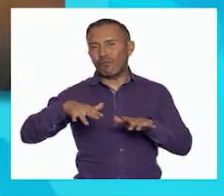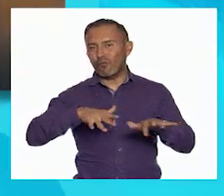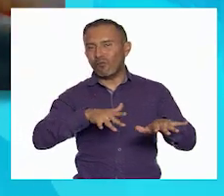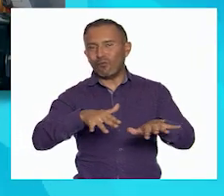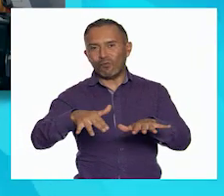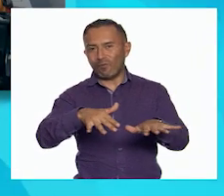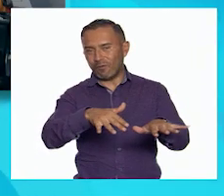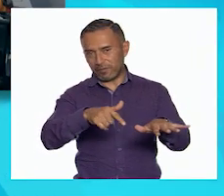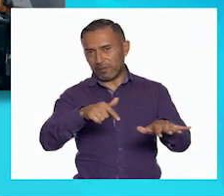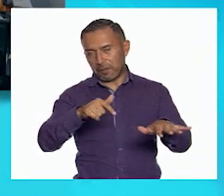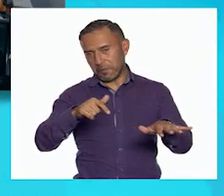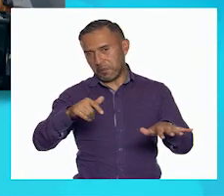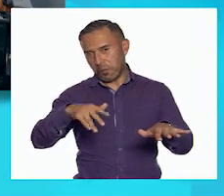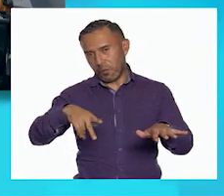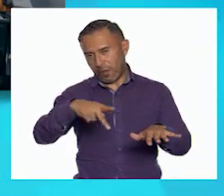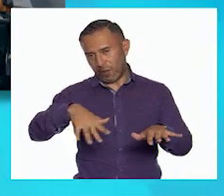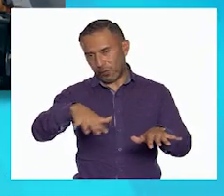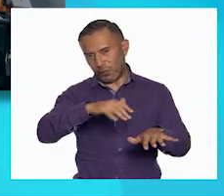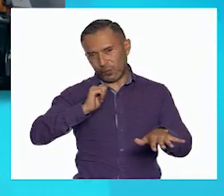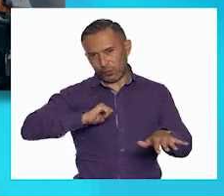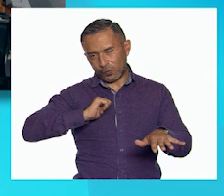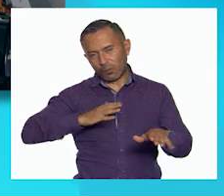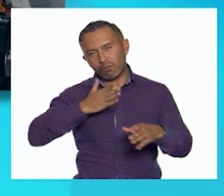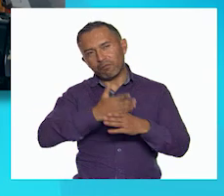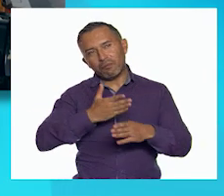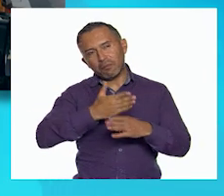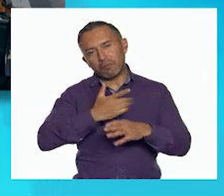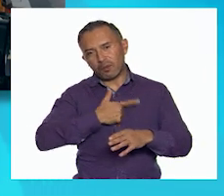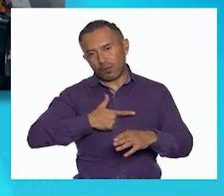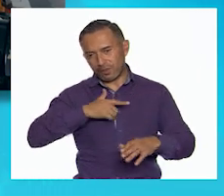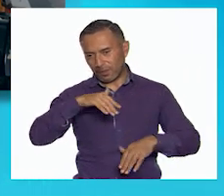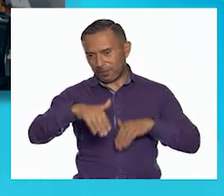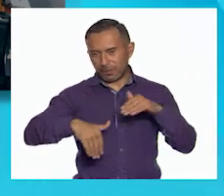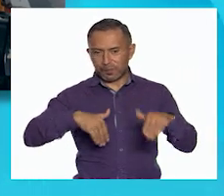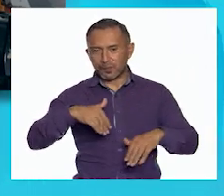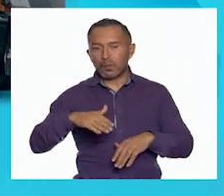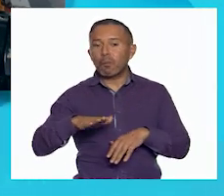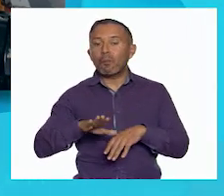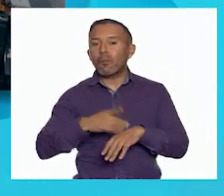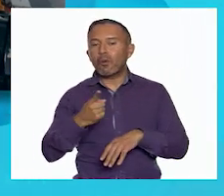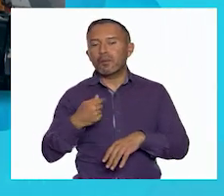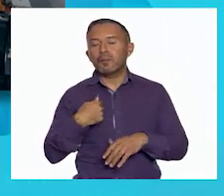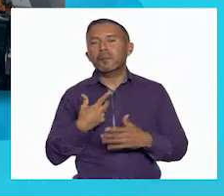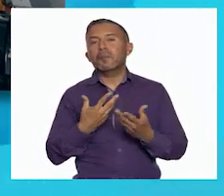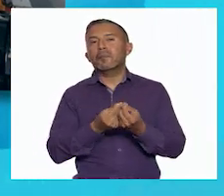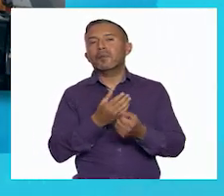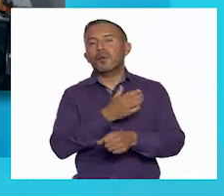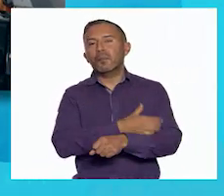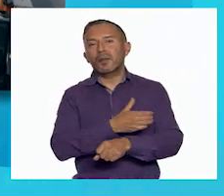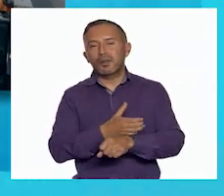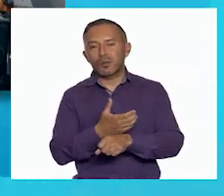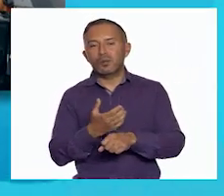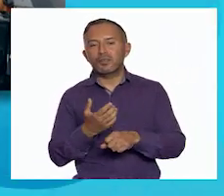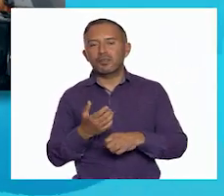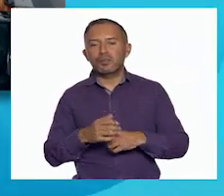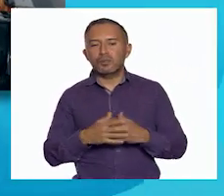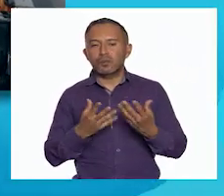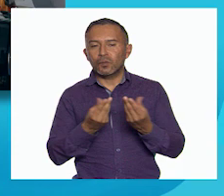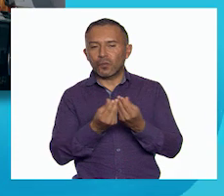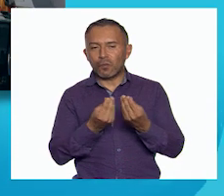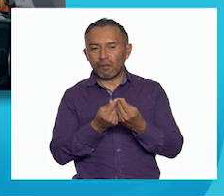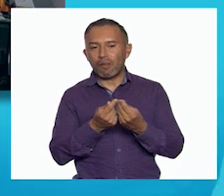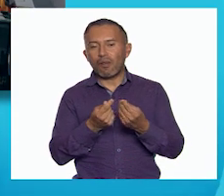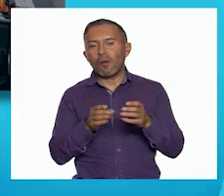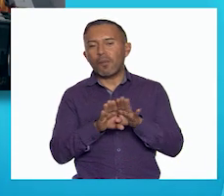poblado. Me gustaba mucho ir porque me juntaba con mis compañeros y hacíamos